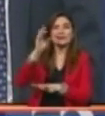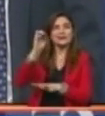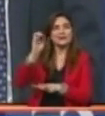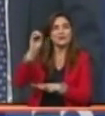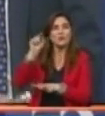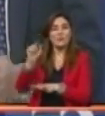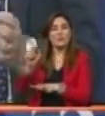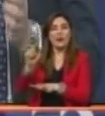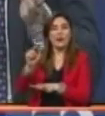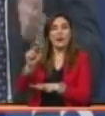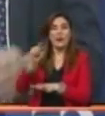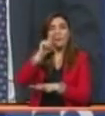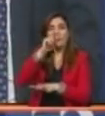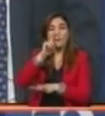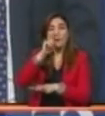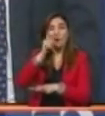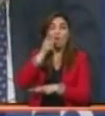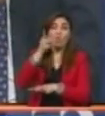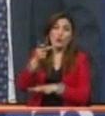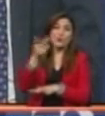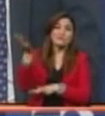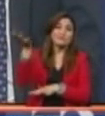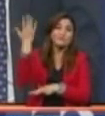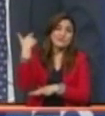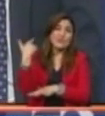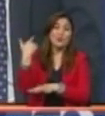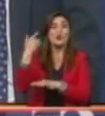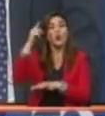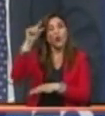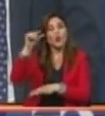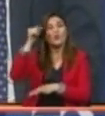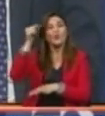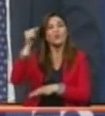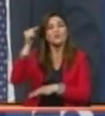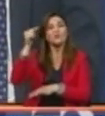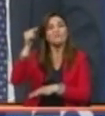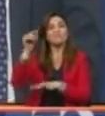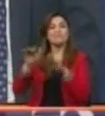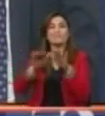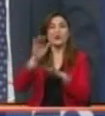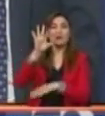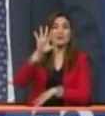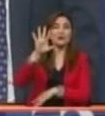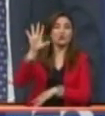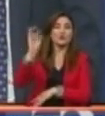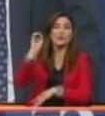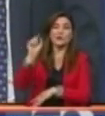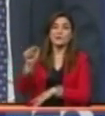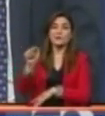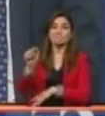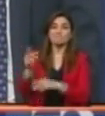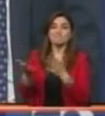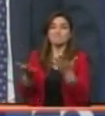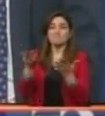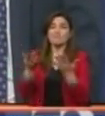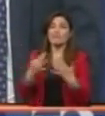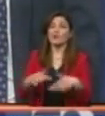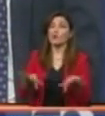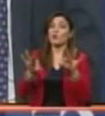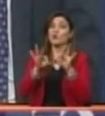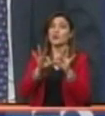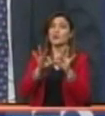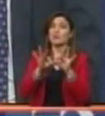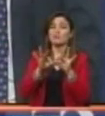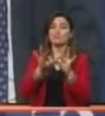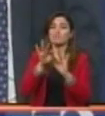mil empleos públicos más o menos, y en el pasado, en el arranque del gobierno, estaban arriba de 550 mil, hay una cantidad importante que tendrá